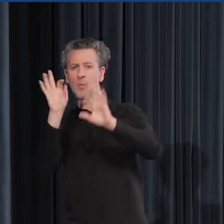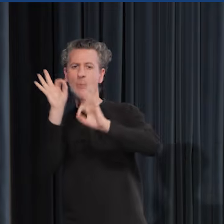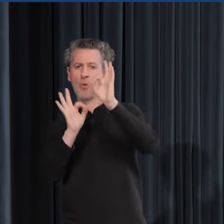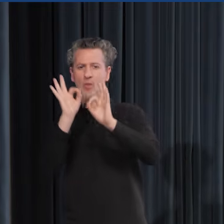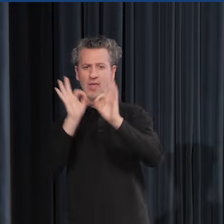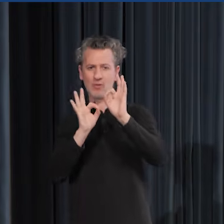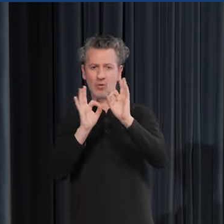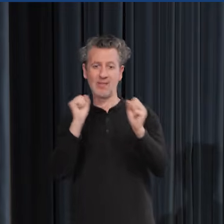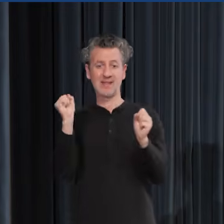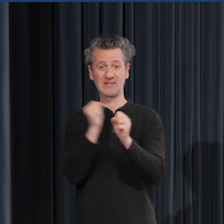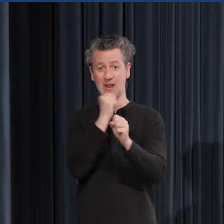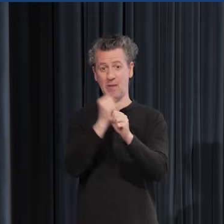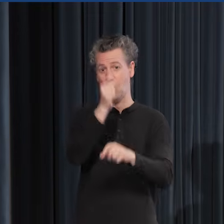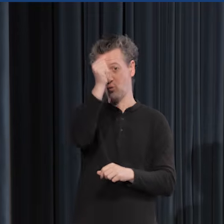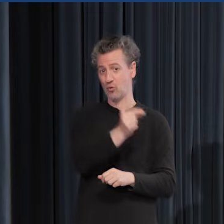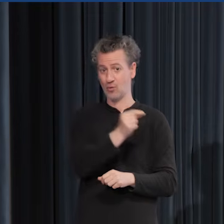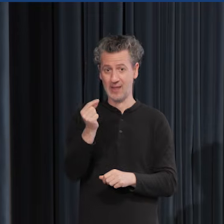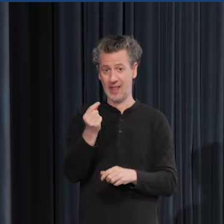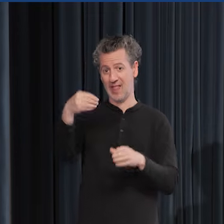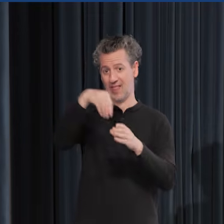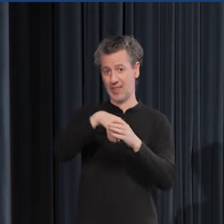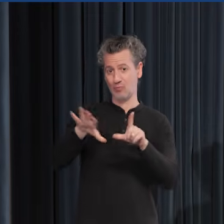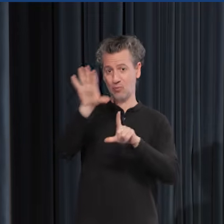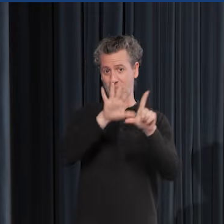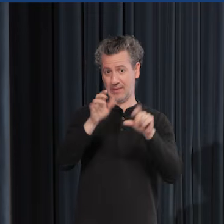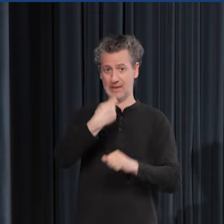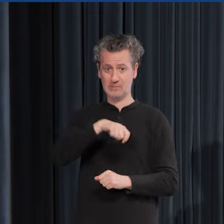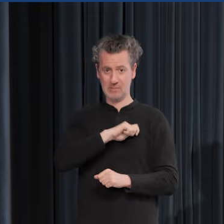del empleo total nacional en España.